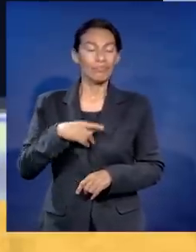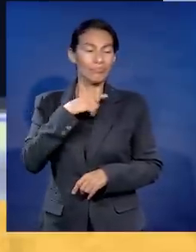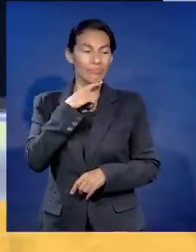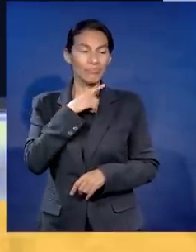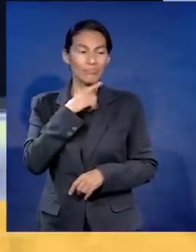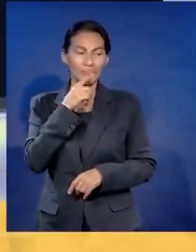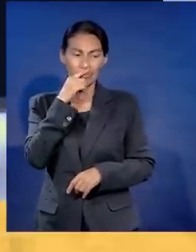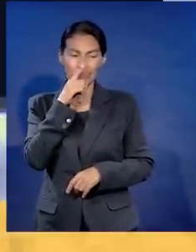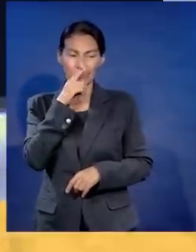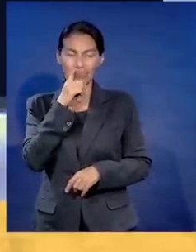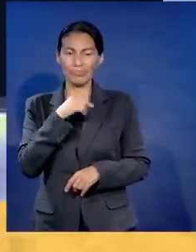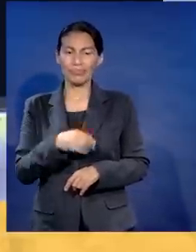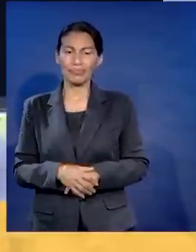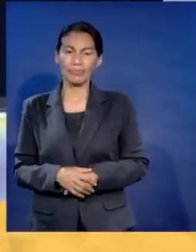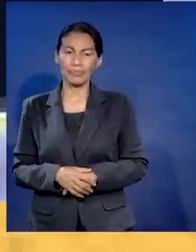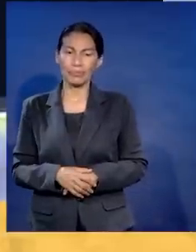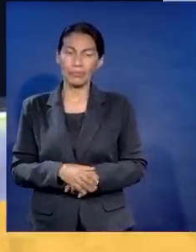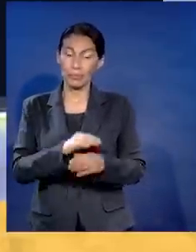estamos llenos de egoísmo.